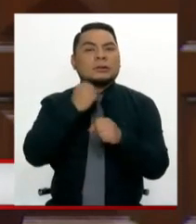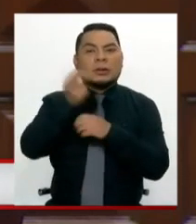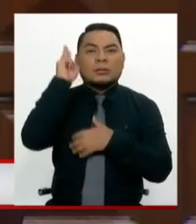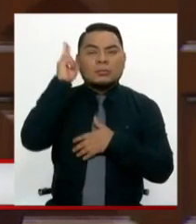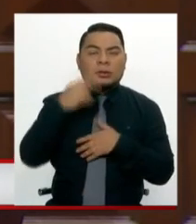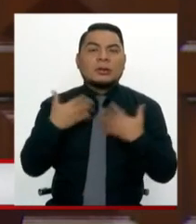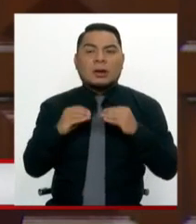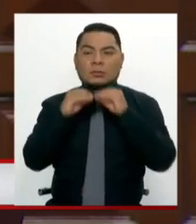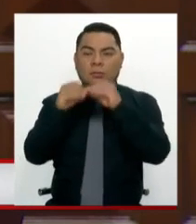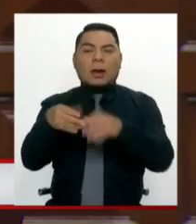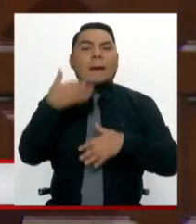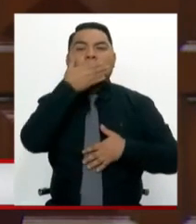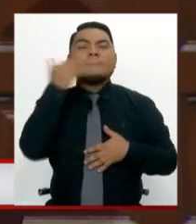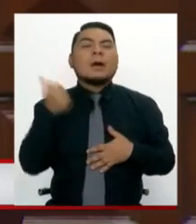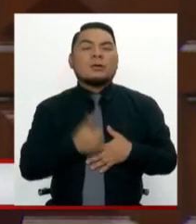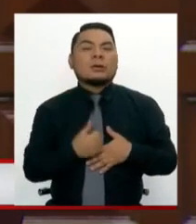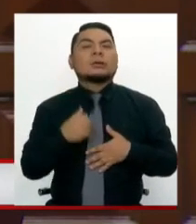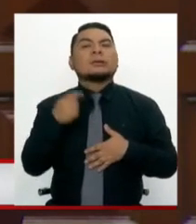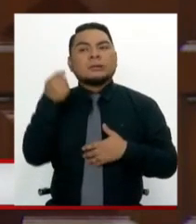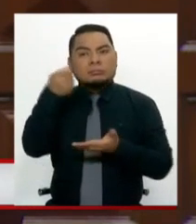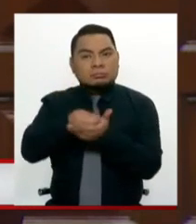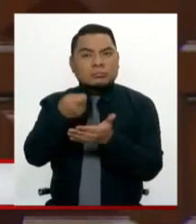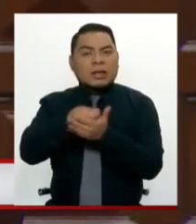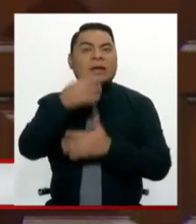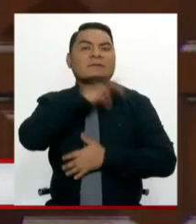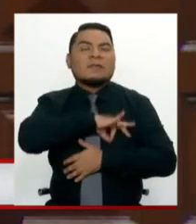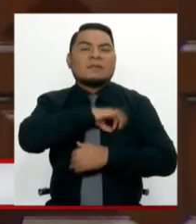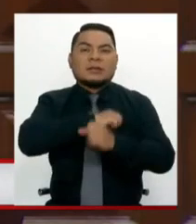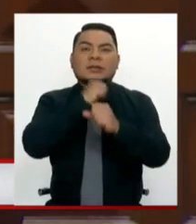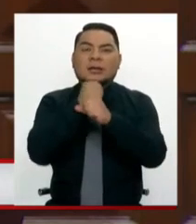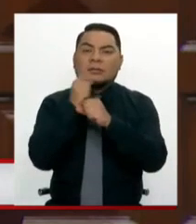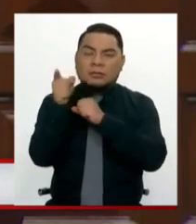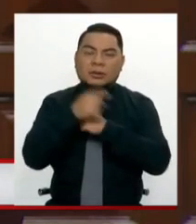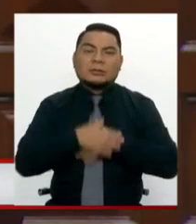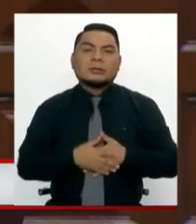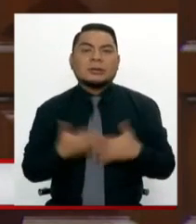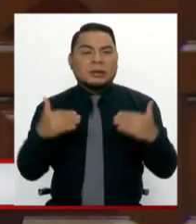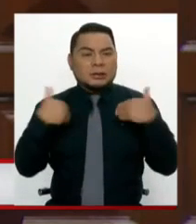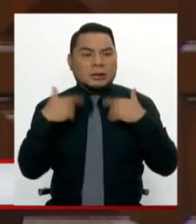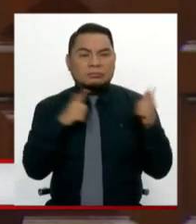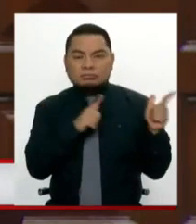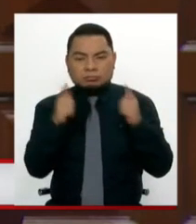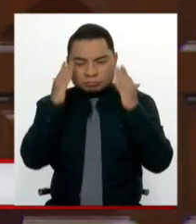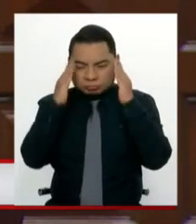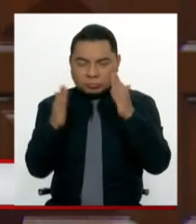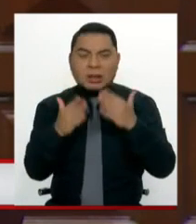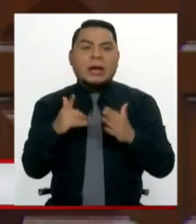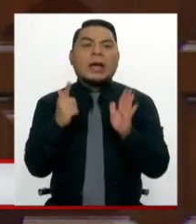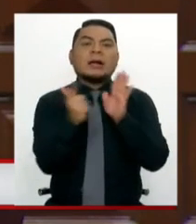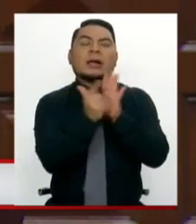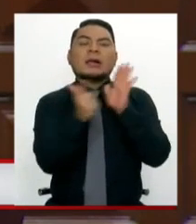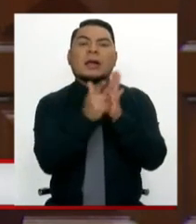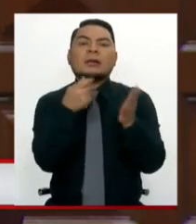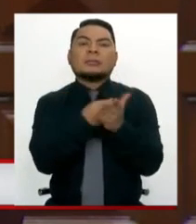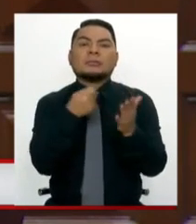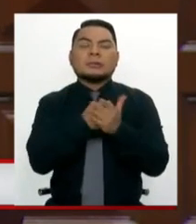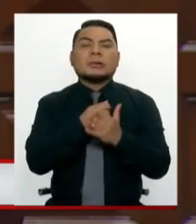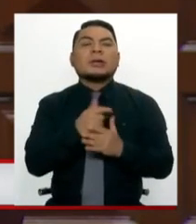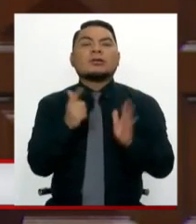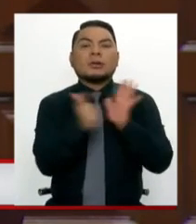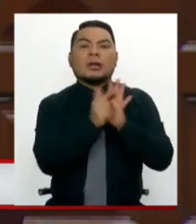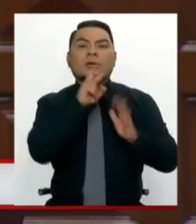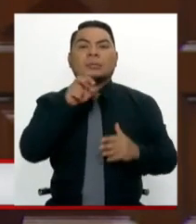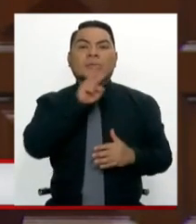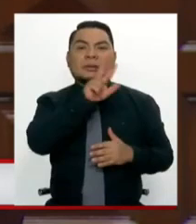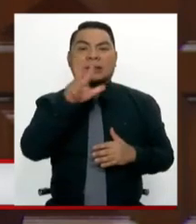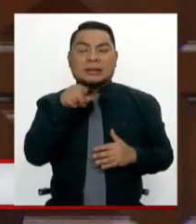están implementando mejoras remunerativas y beneficios laborales. Se tiene previsto en la Ley de Presupuesto de 2023